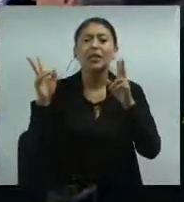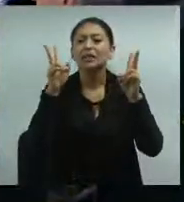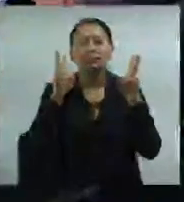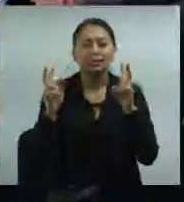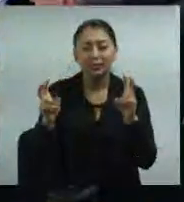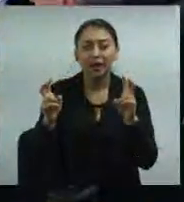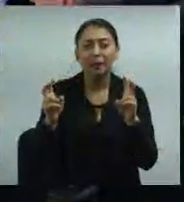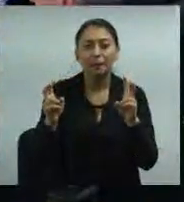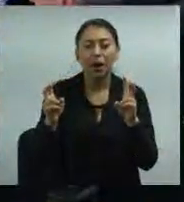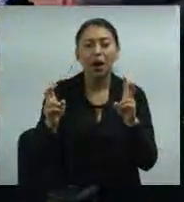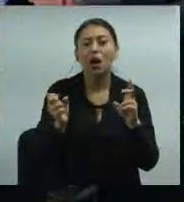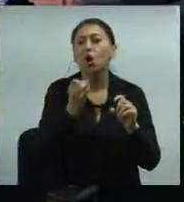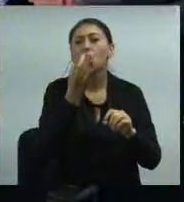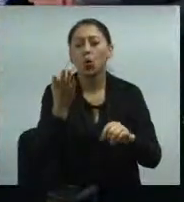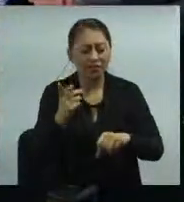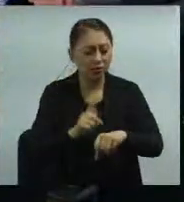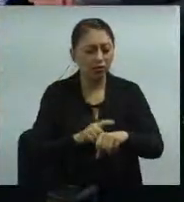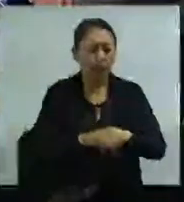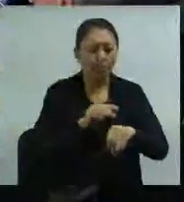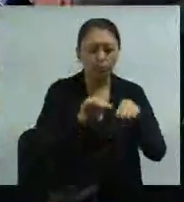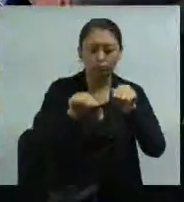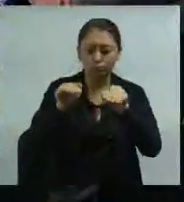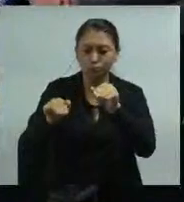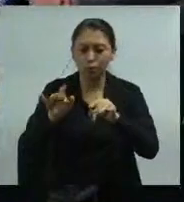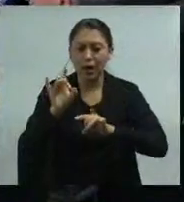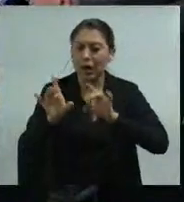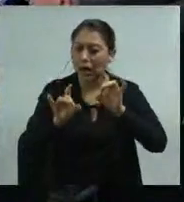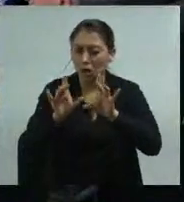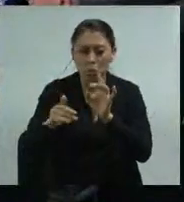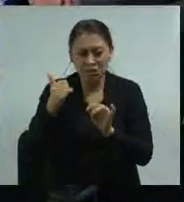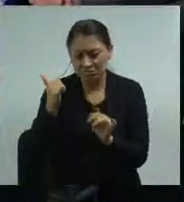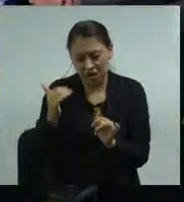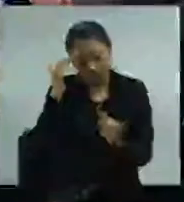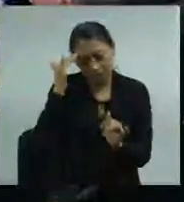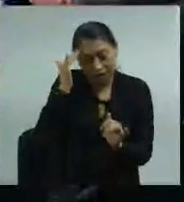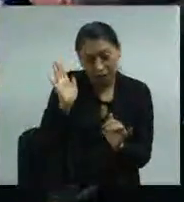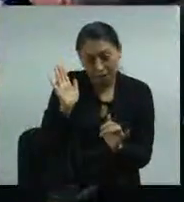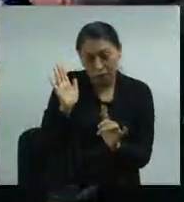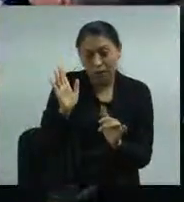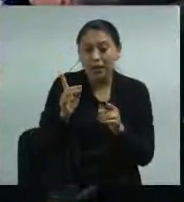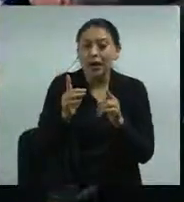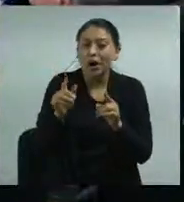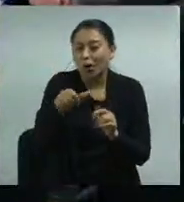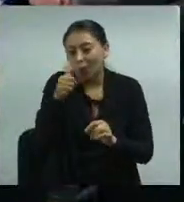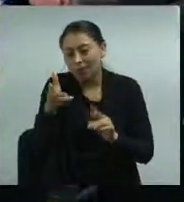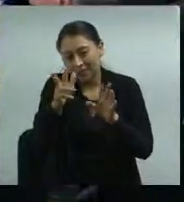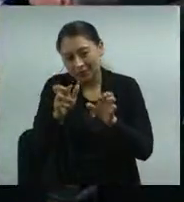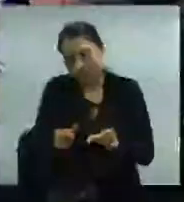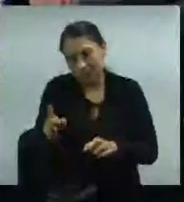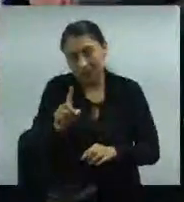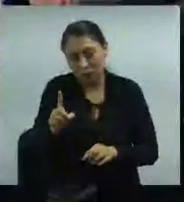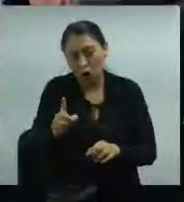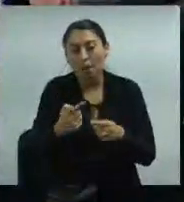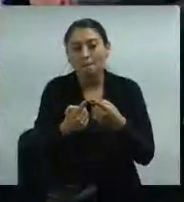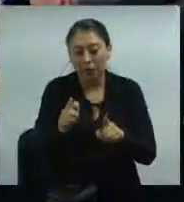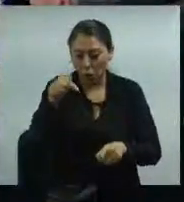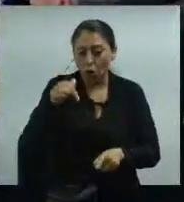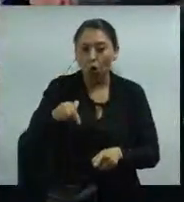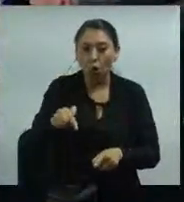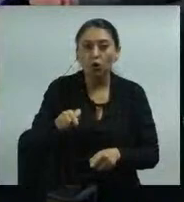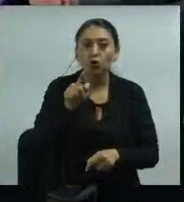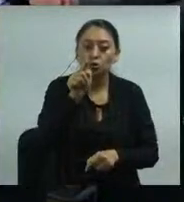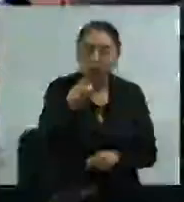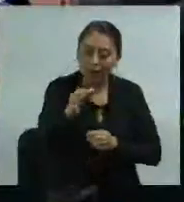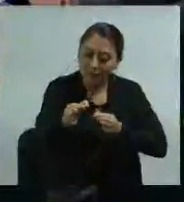al plazo de convocatoria. Algunos lo teníamos claro y algunos no, pero hoy yo creo que usted fue suficientemente claro que